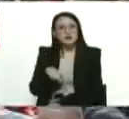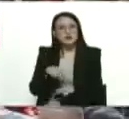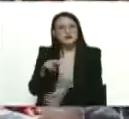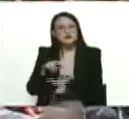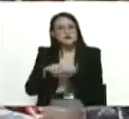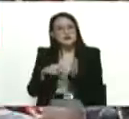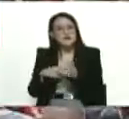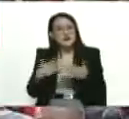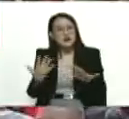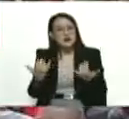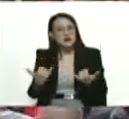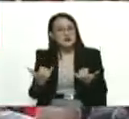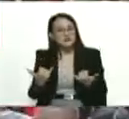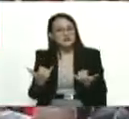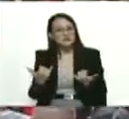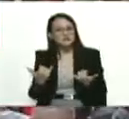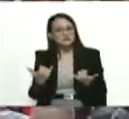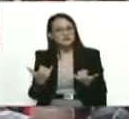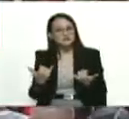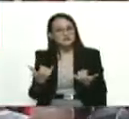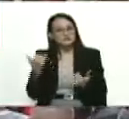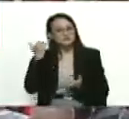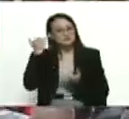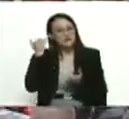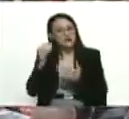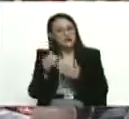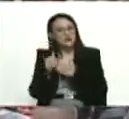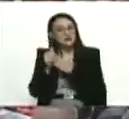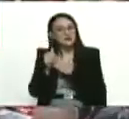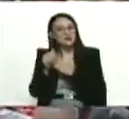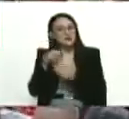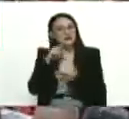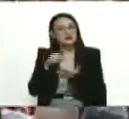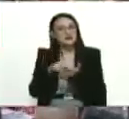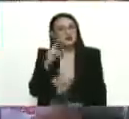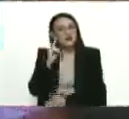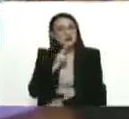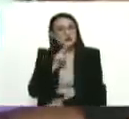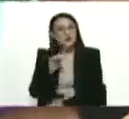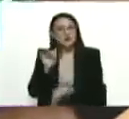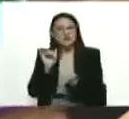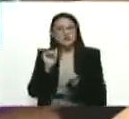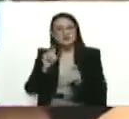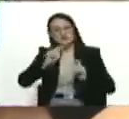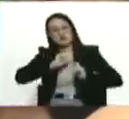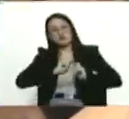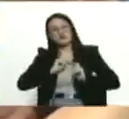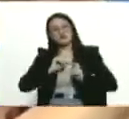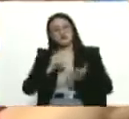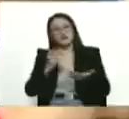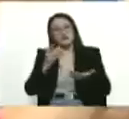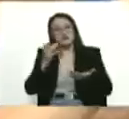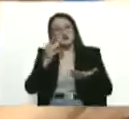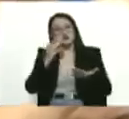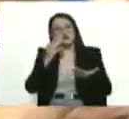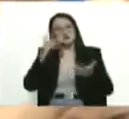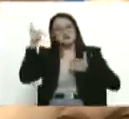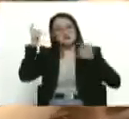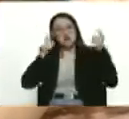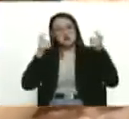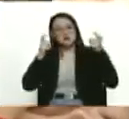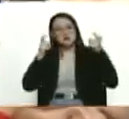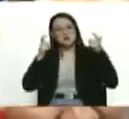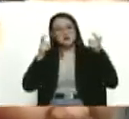significado hoy el ideal nacional bolivariano, aquel legado del comandante eterno Hugo Chávez Frías. Por